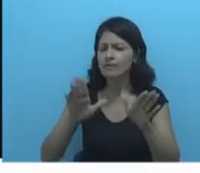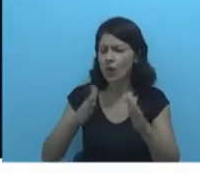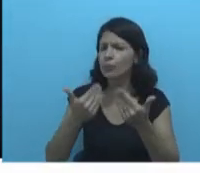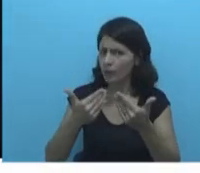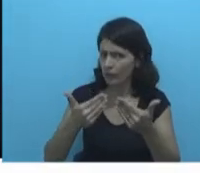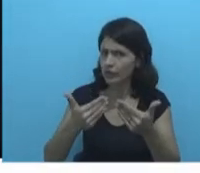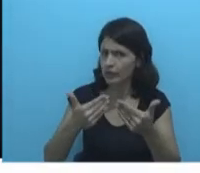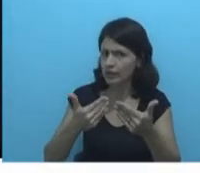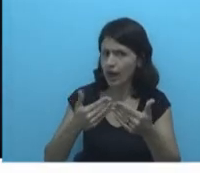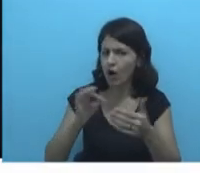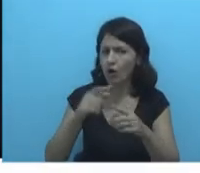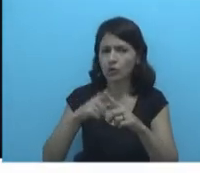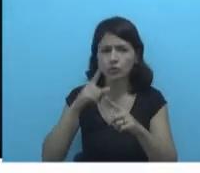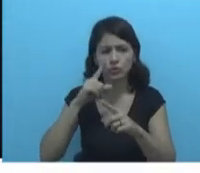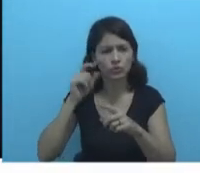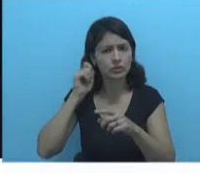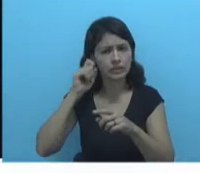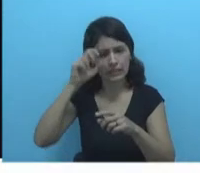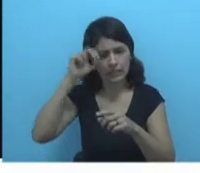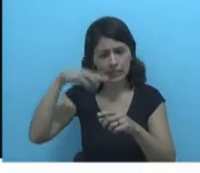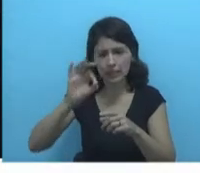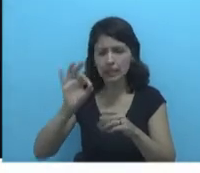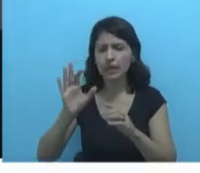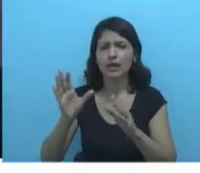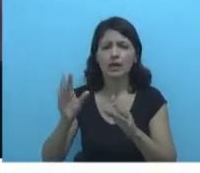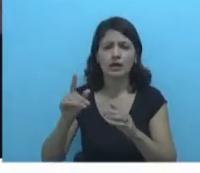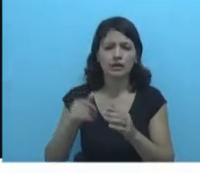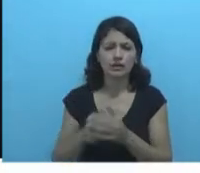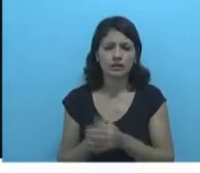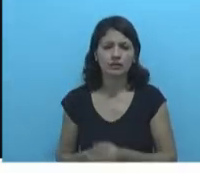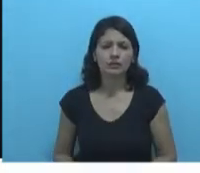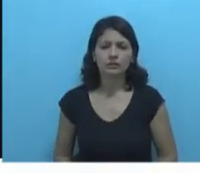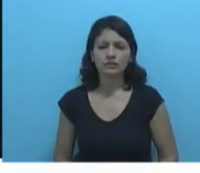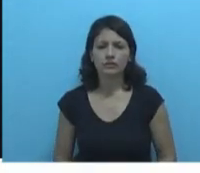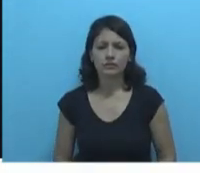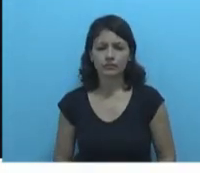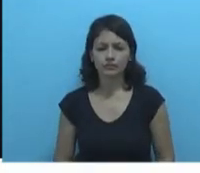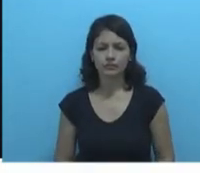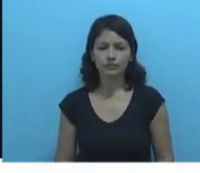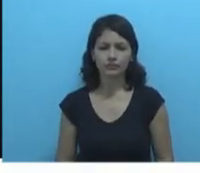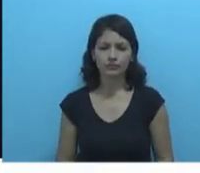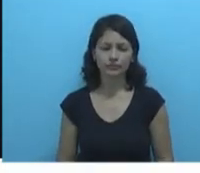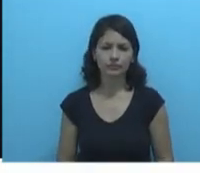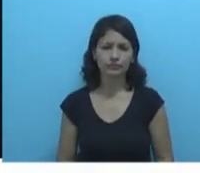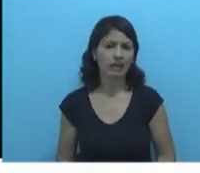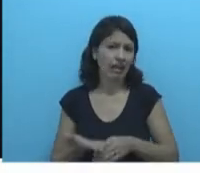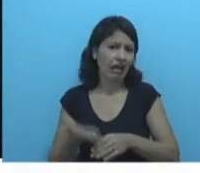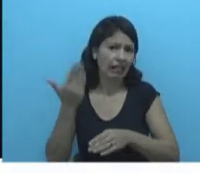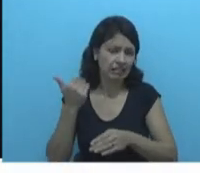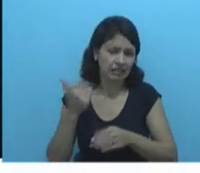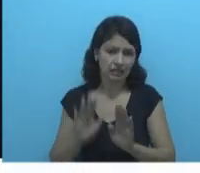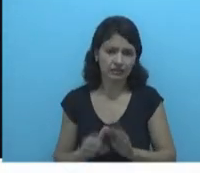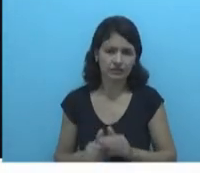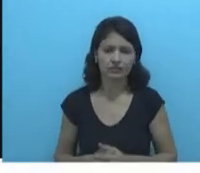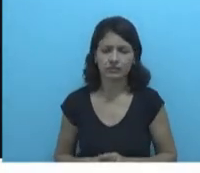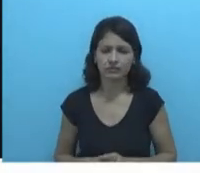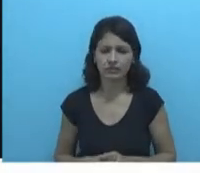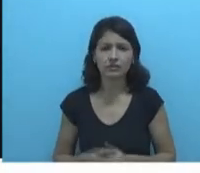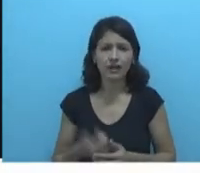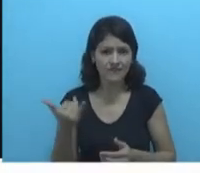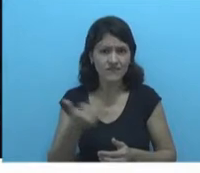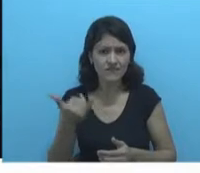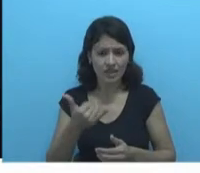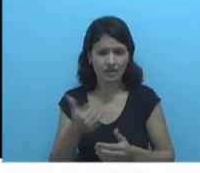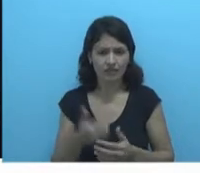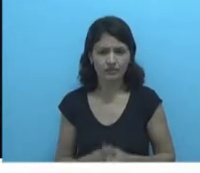utilizar este oxígeno que se utiliza en todo el mundo, y no producto del COVID. Y no quiero hablar de la provincia de Santa Fe para